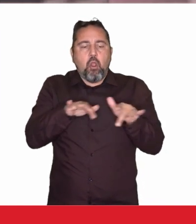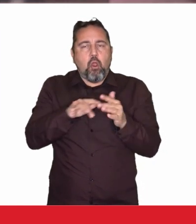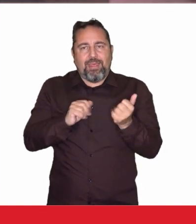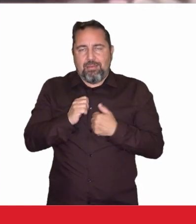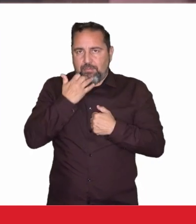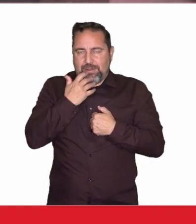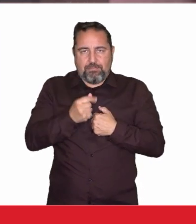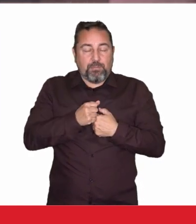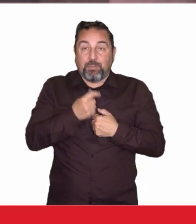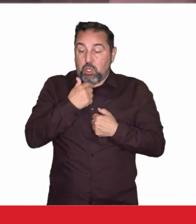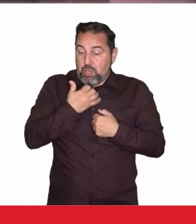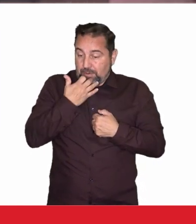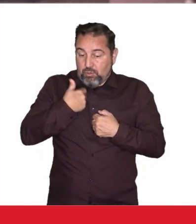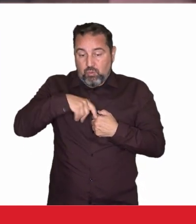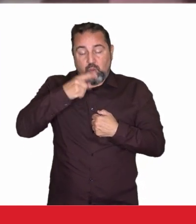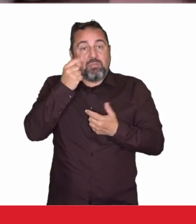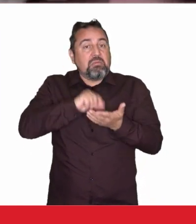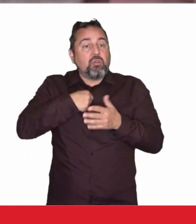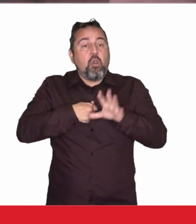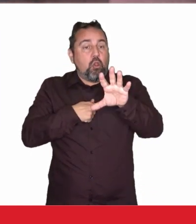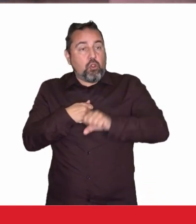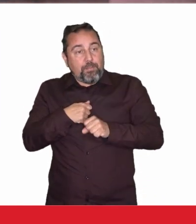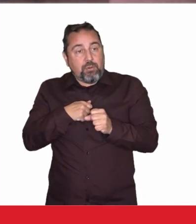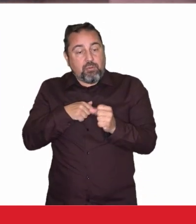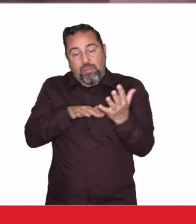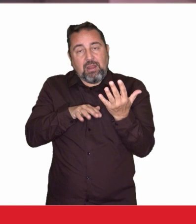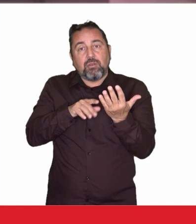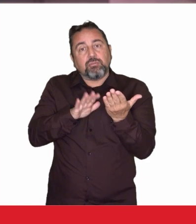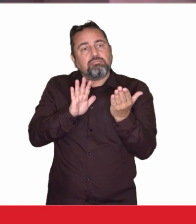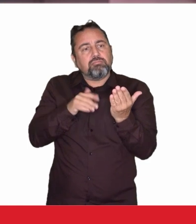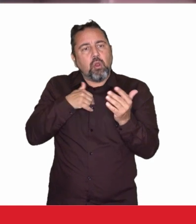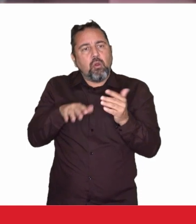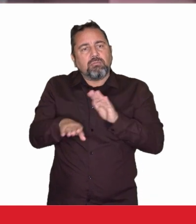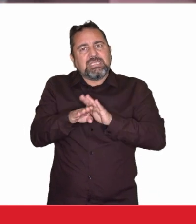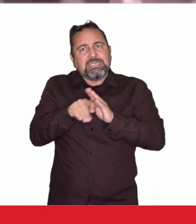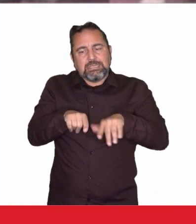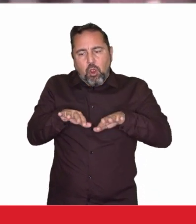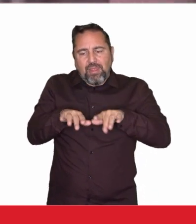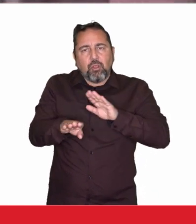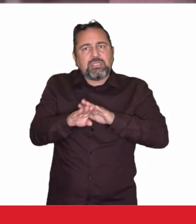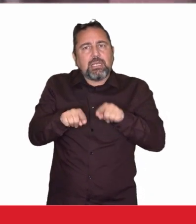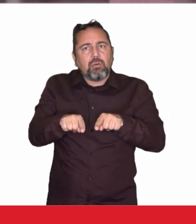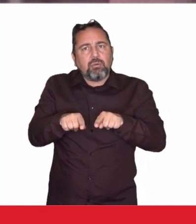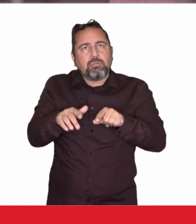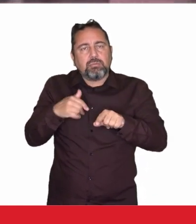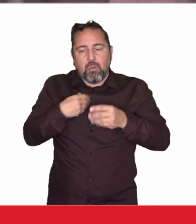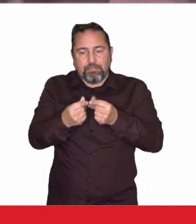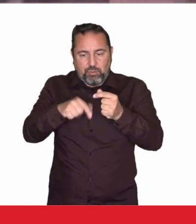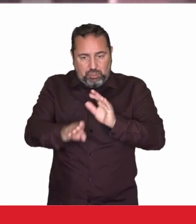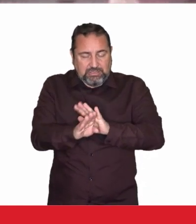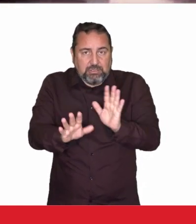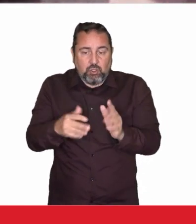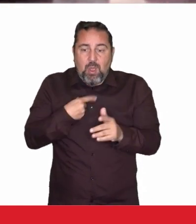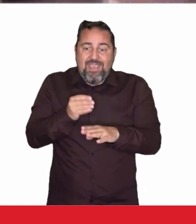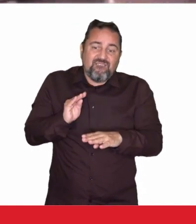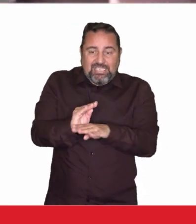hecho. Por ejemplo, un ordenador, ¿vale? Yo me compro el ordenador un día y al día siguiente sigo teniendo el ordenador,